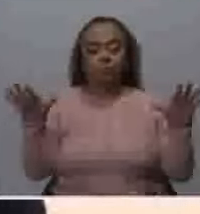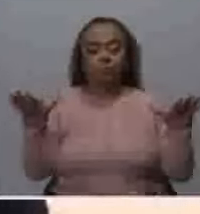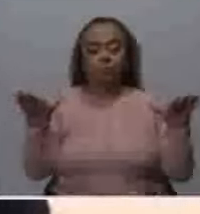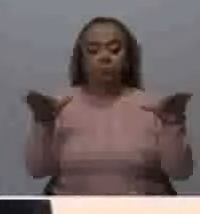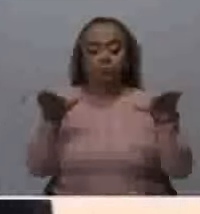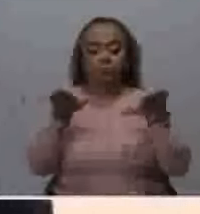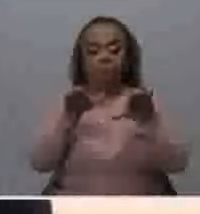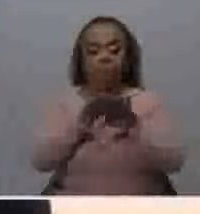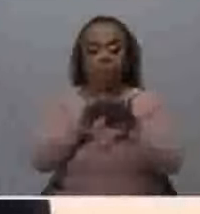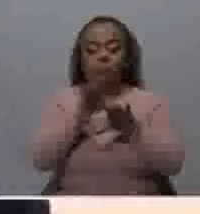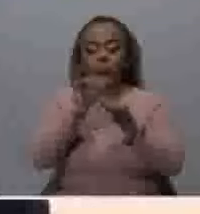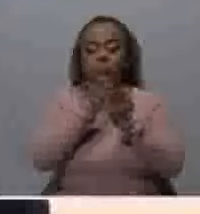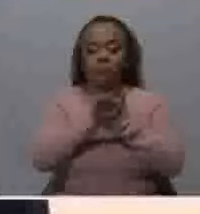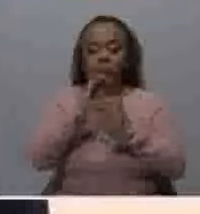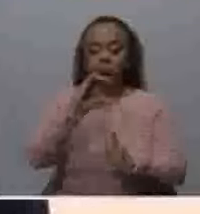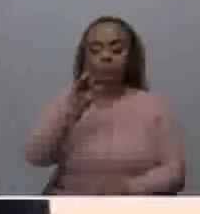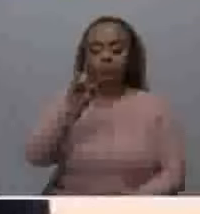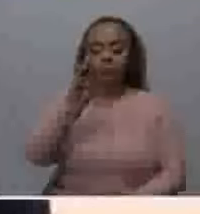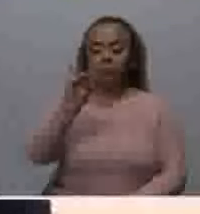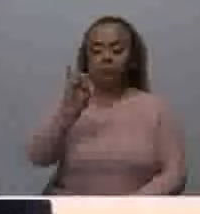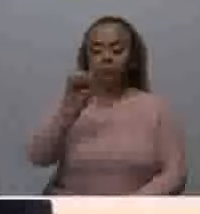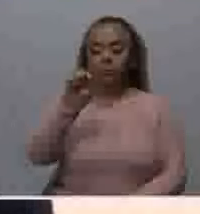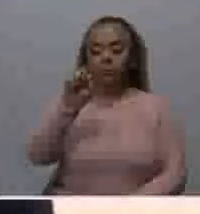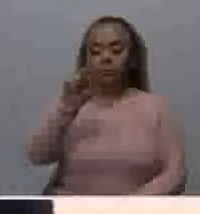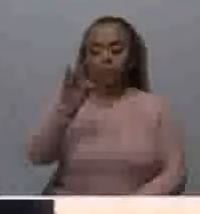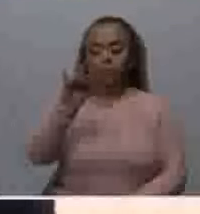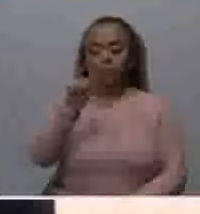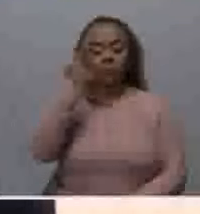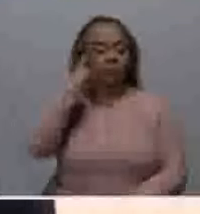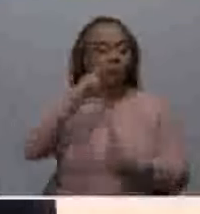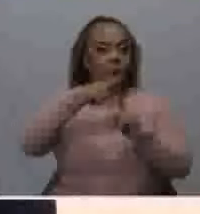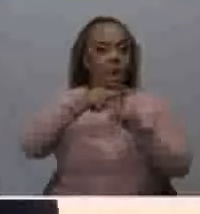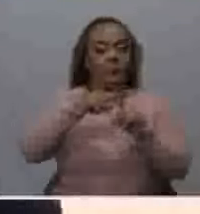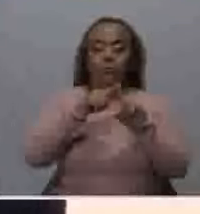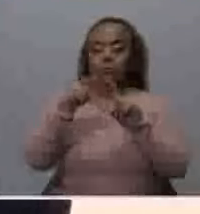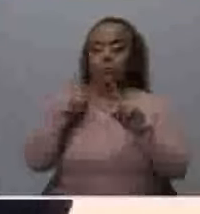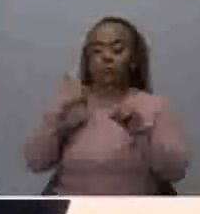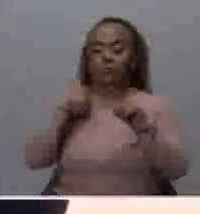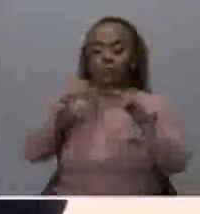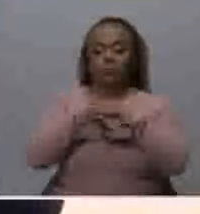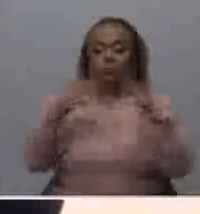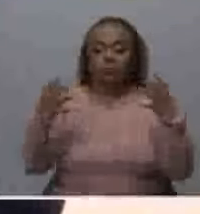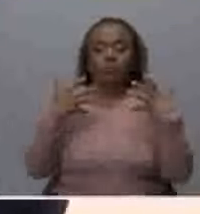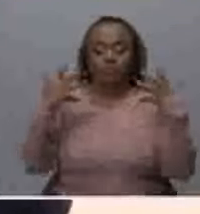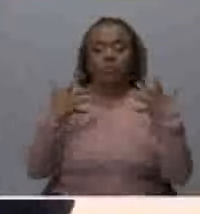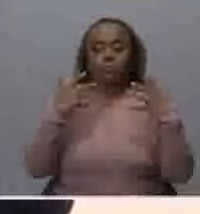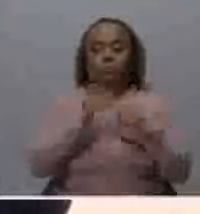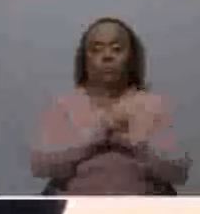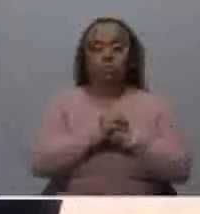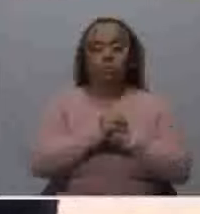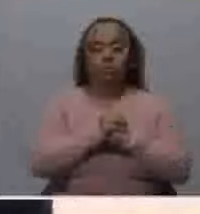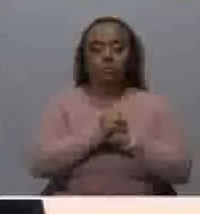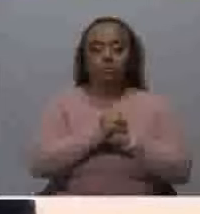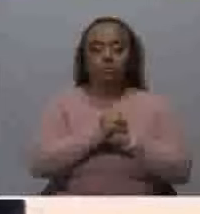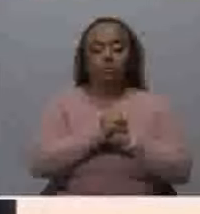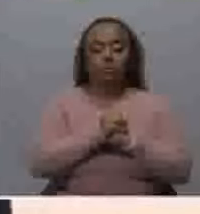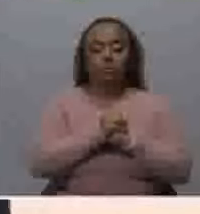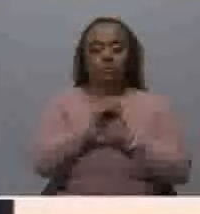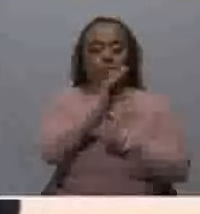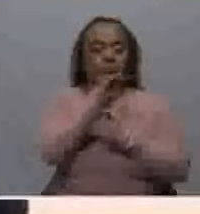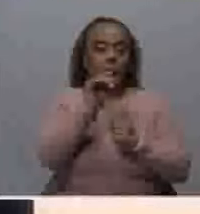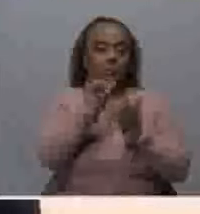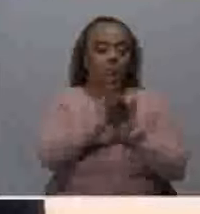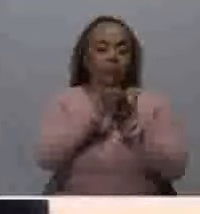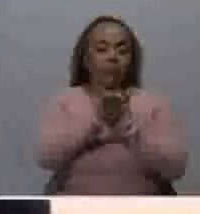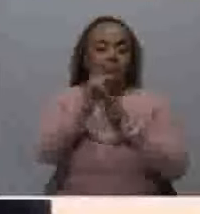que hay es una cubierta por el asunto de las temperaturas. Sí, pero tiene entrada de aire, como lo pueden ver. O sea, ingresa obviamente todo.